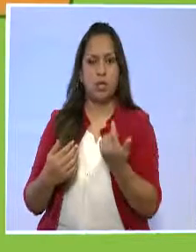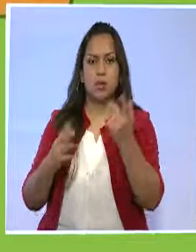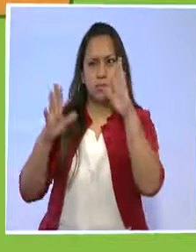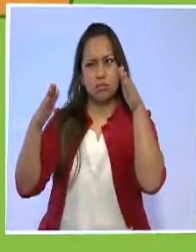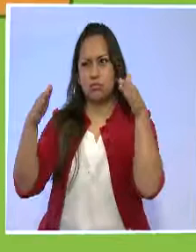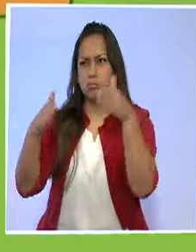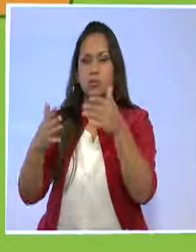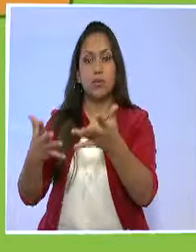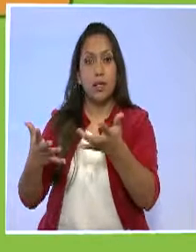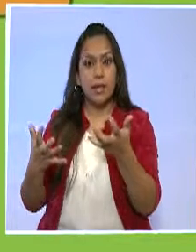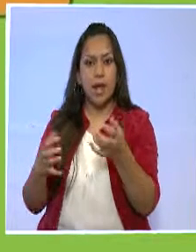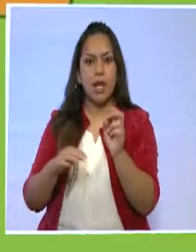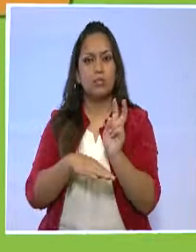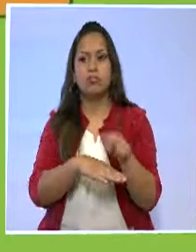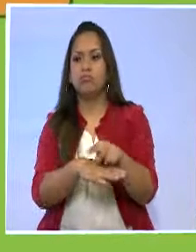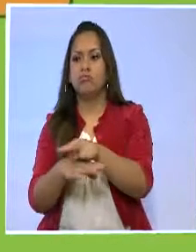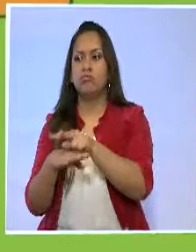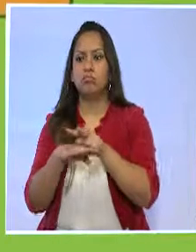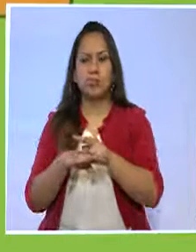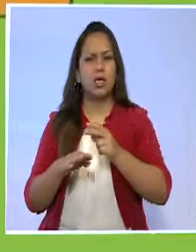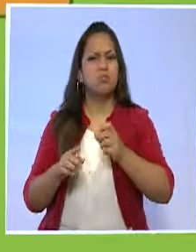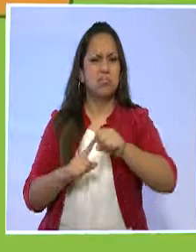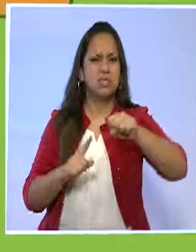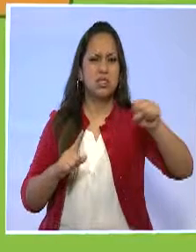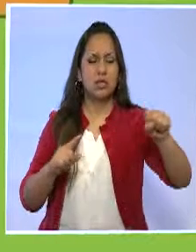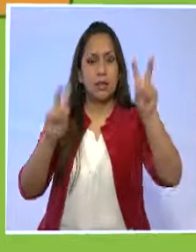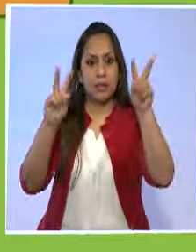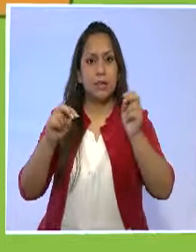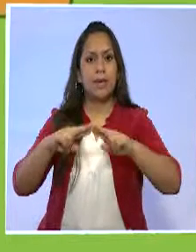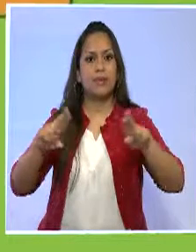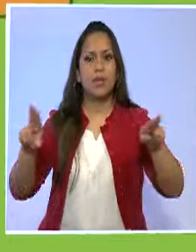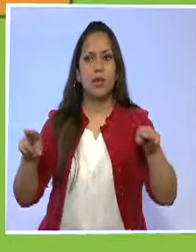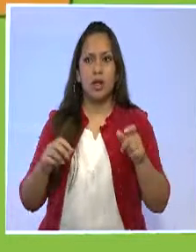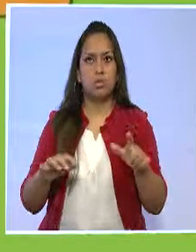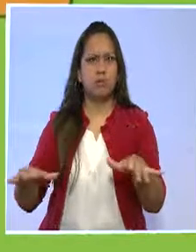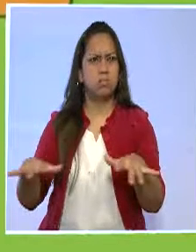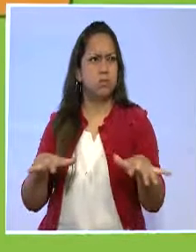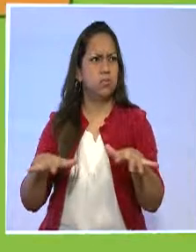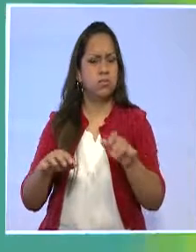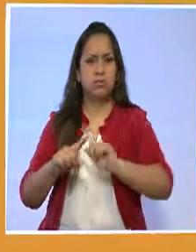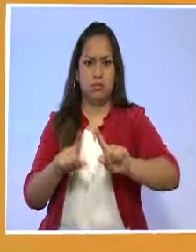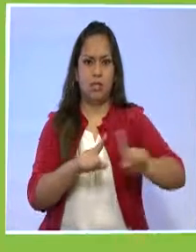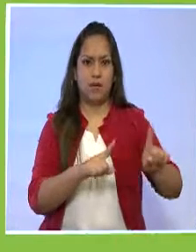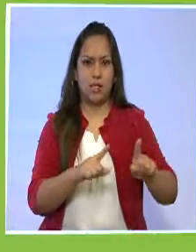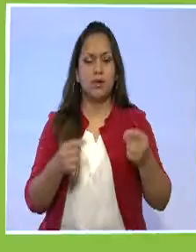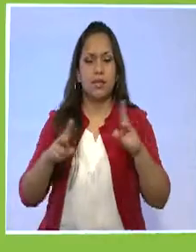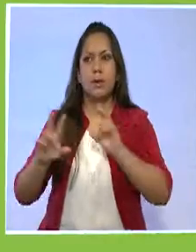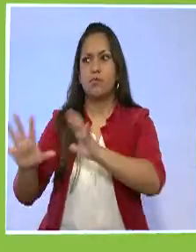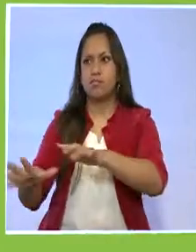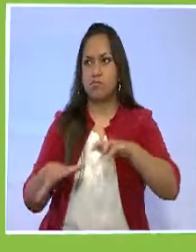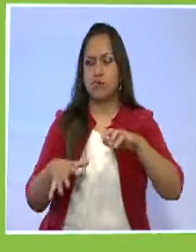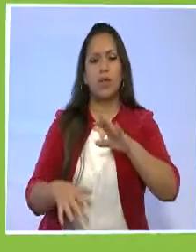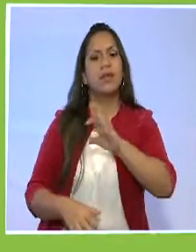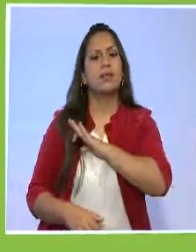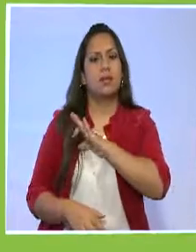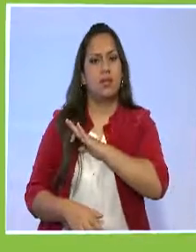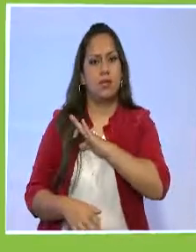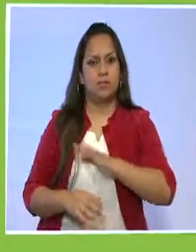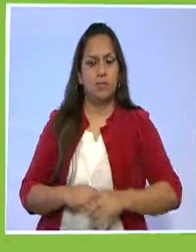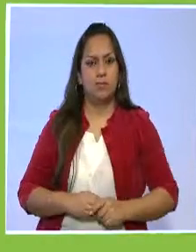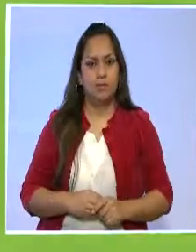sistemas de monitoreo especialmente de desastres naturales y en tecnificación del agro janet velázquez